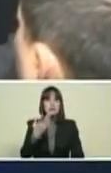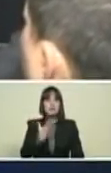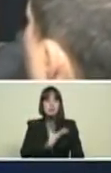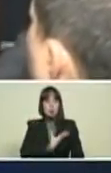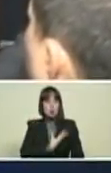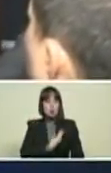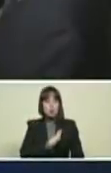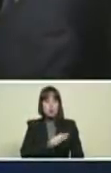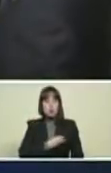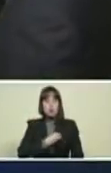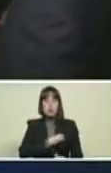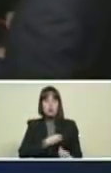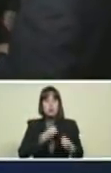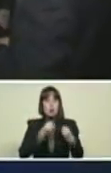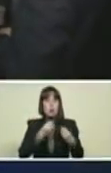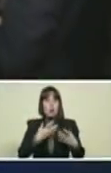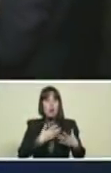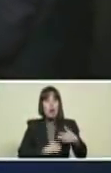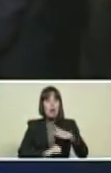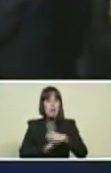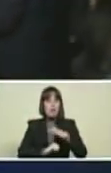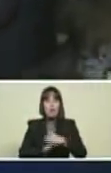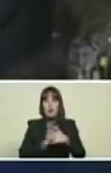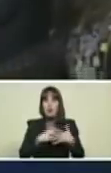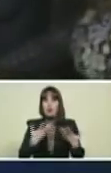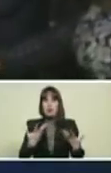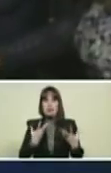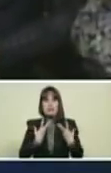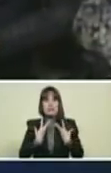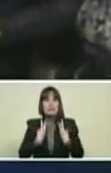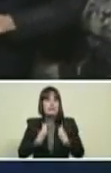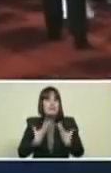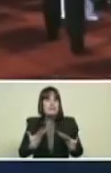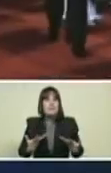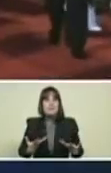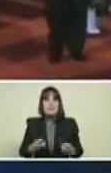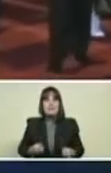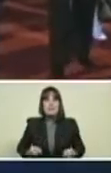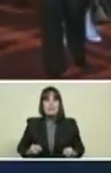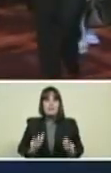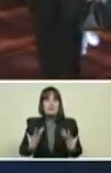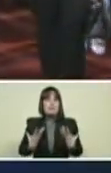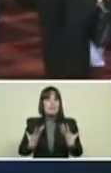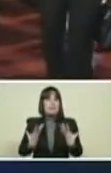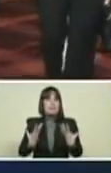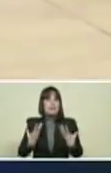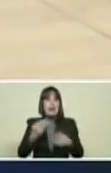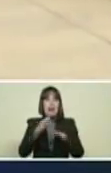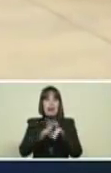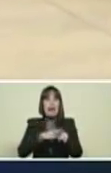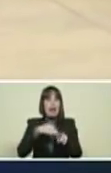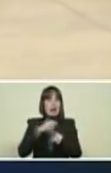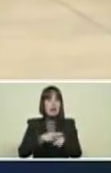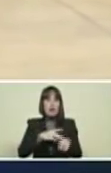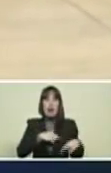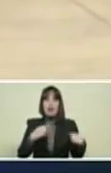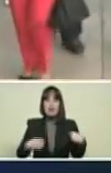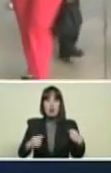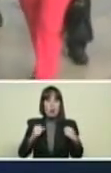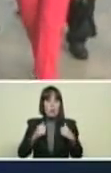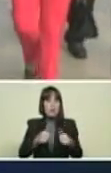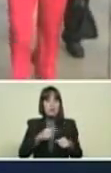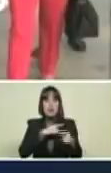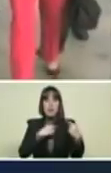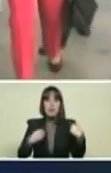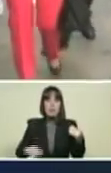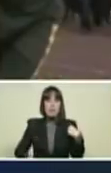Conmovedora. La solidaridad, el apoyo, el cariño de la China. Desde su presidente, mi hermano,